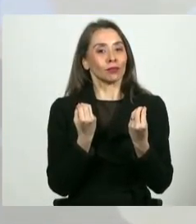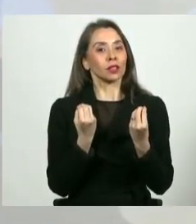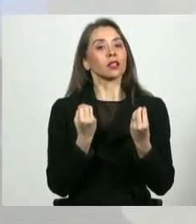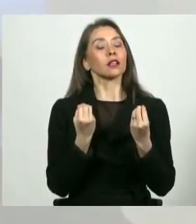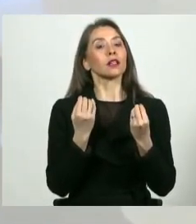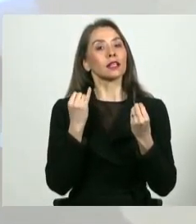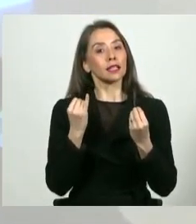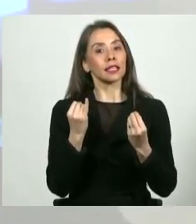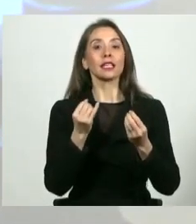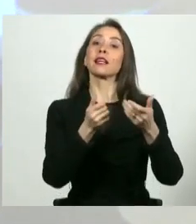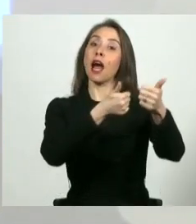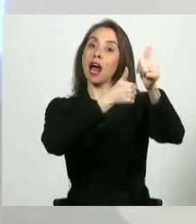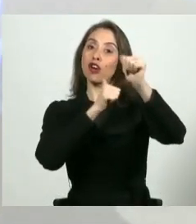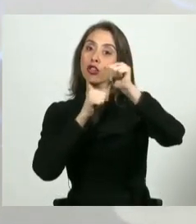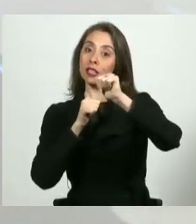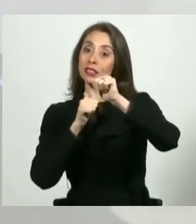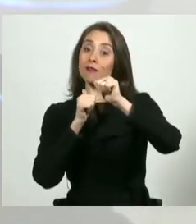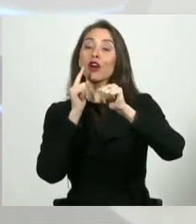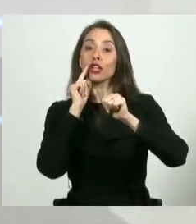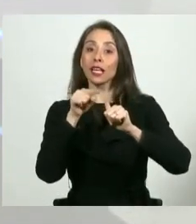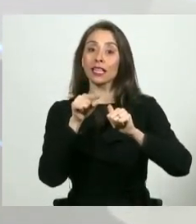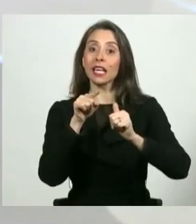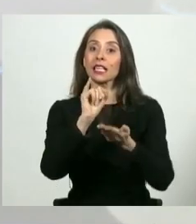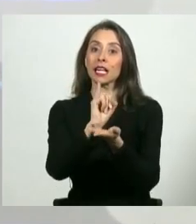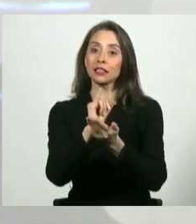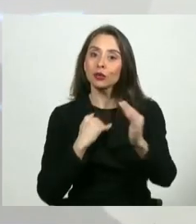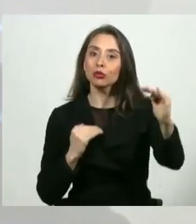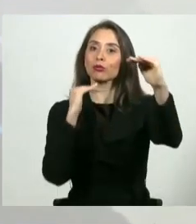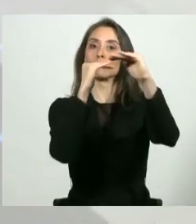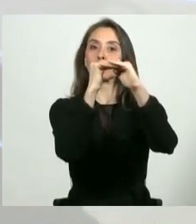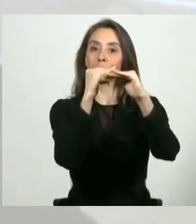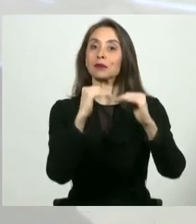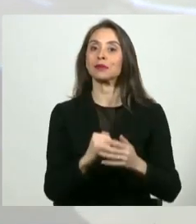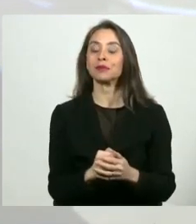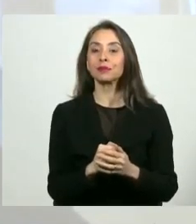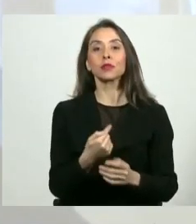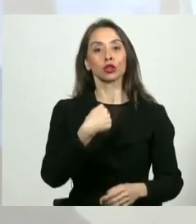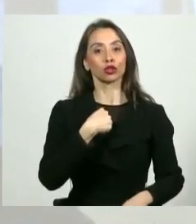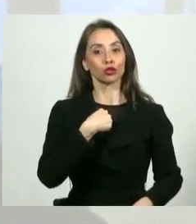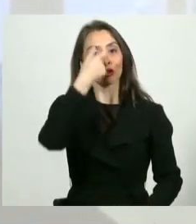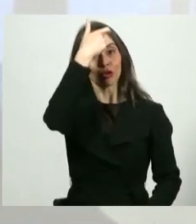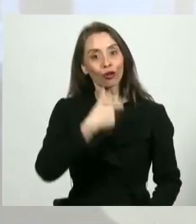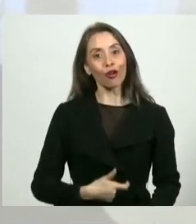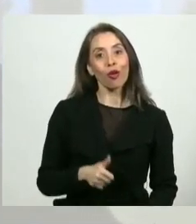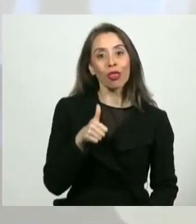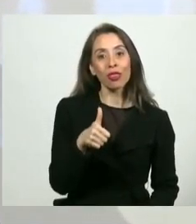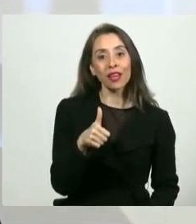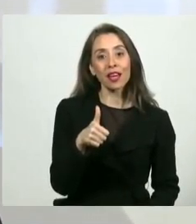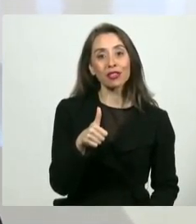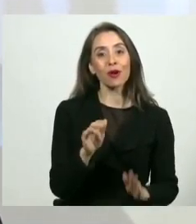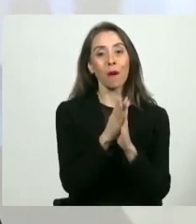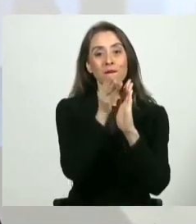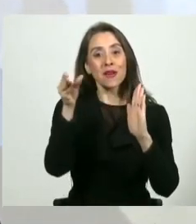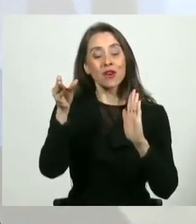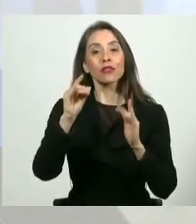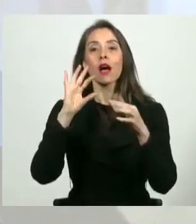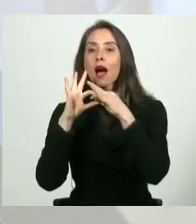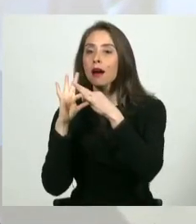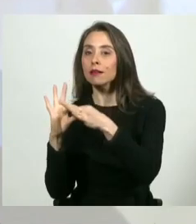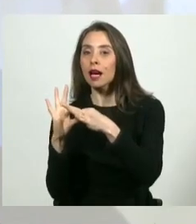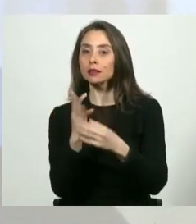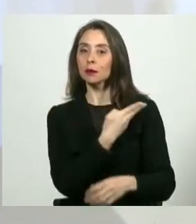altura de los desafíos que nos plantea la institución. Para mí, como director de la biblioteca, quiero agradecer una vez